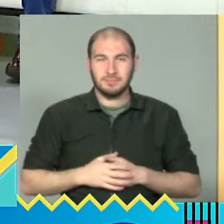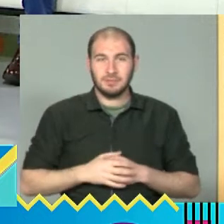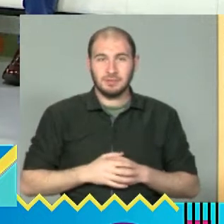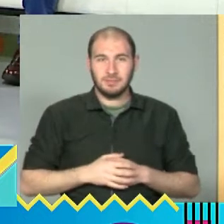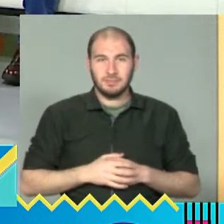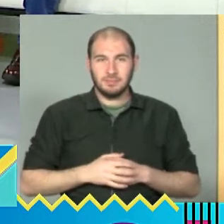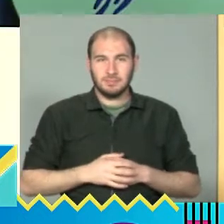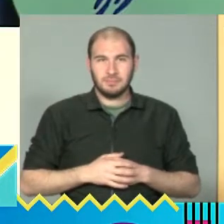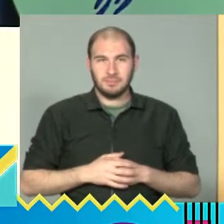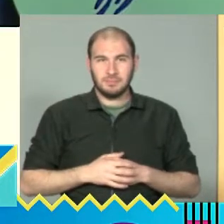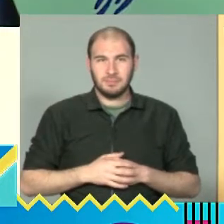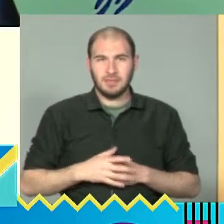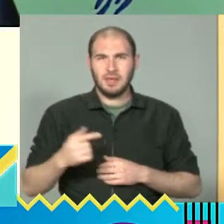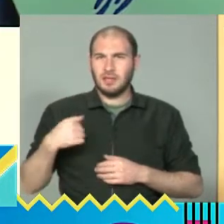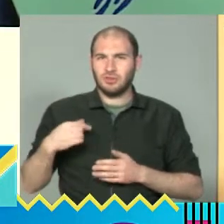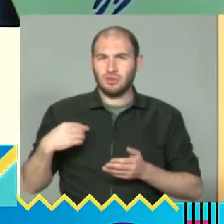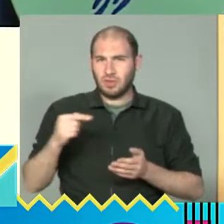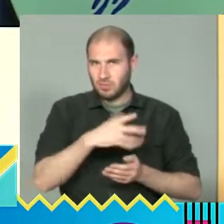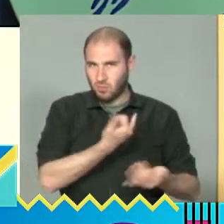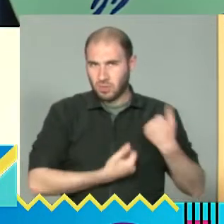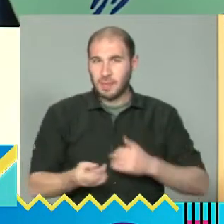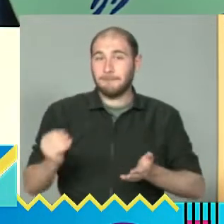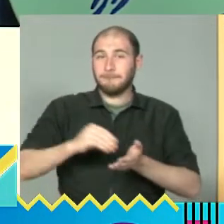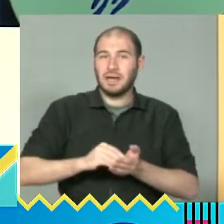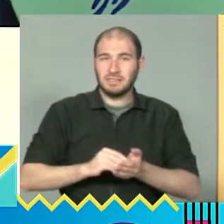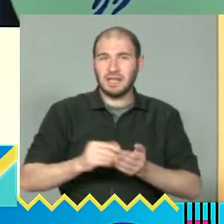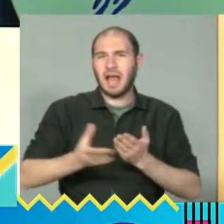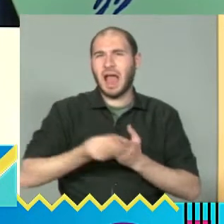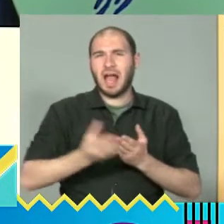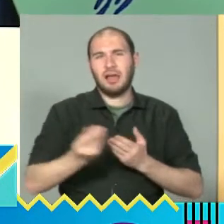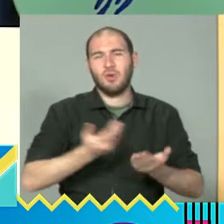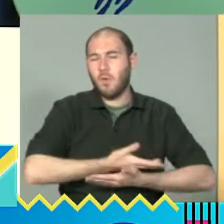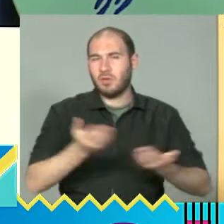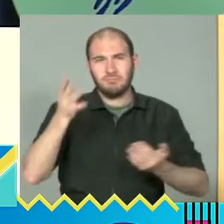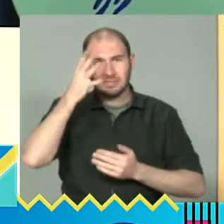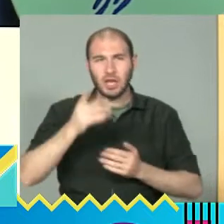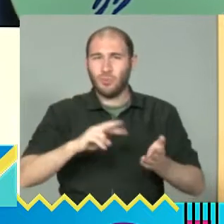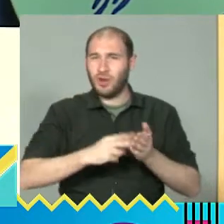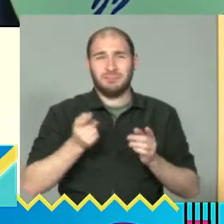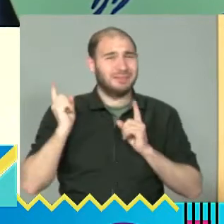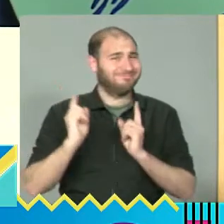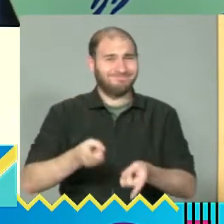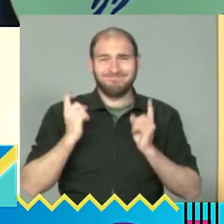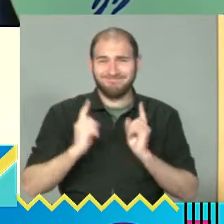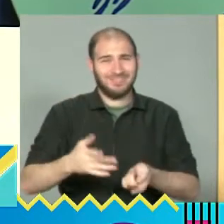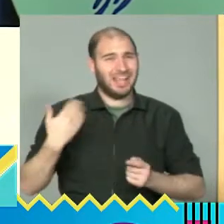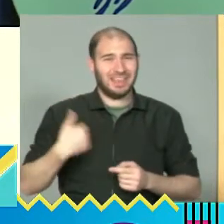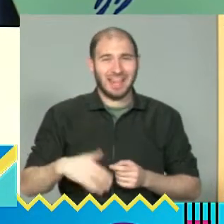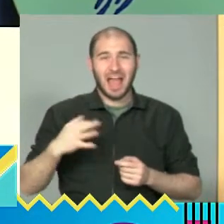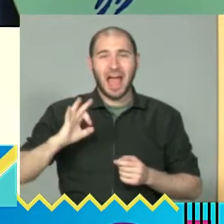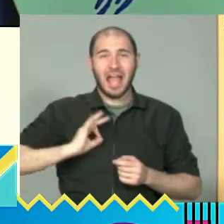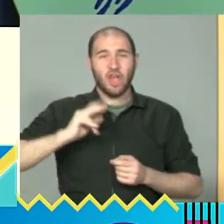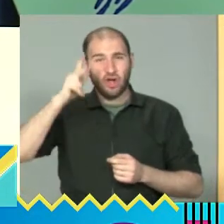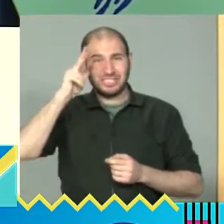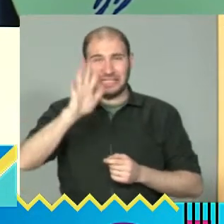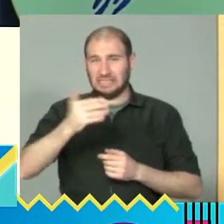Daniel. Bueno, yo agregaría lo que él dijo, un alto nivel de gasto público, que es un problema crónico en Argentina desde hace